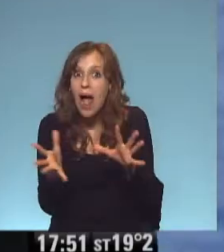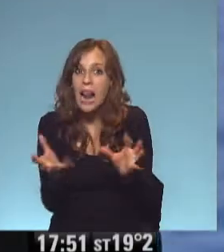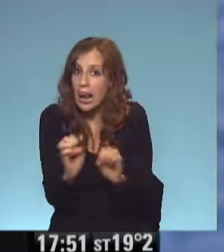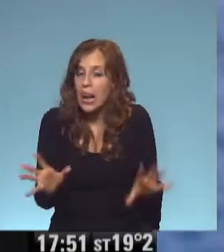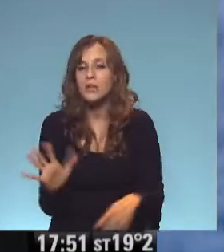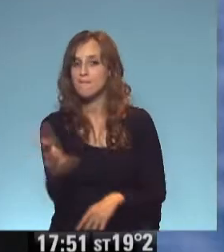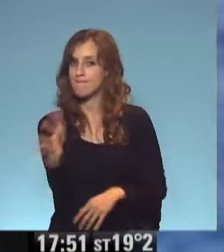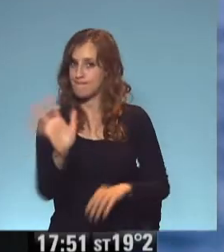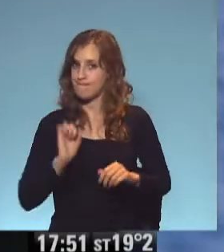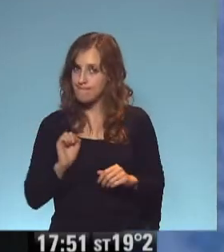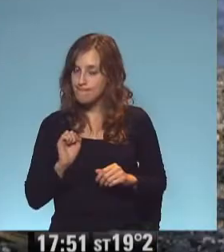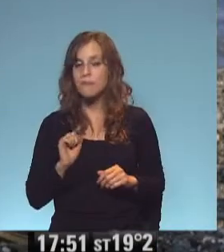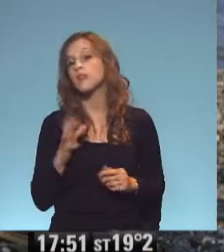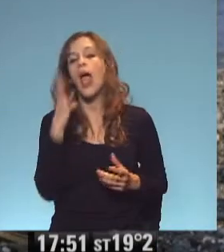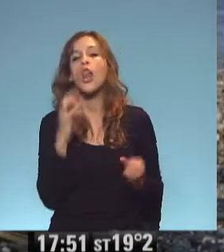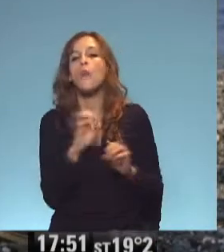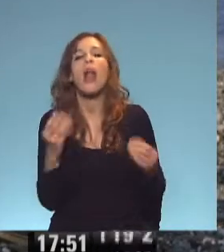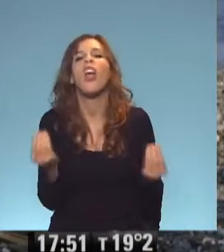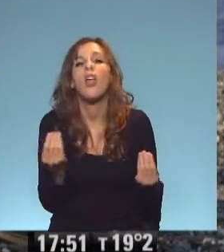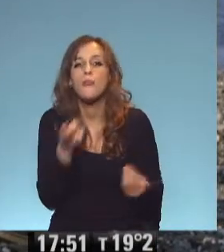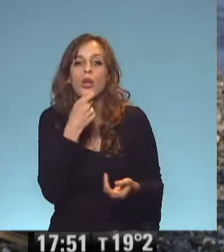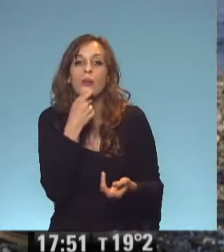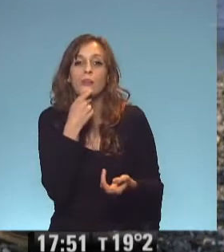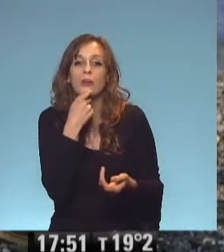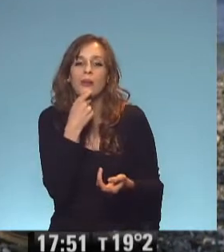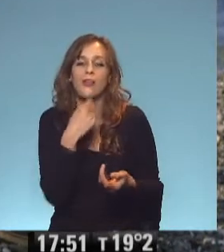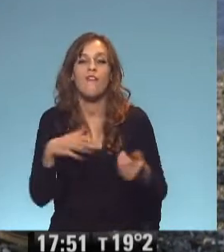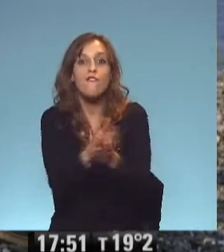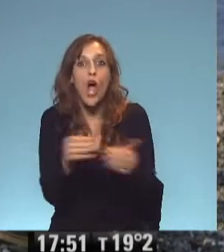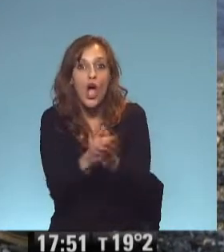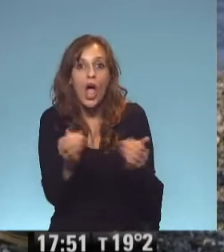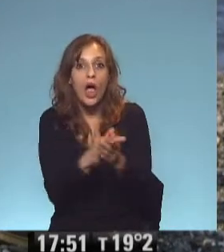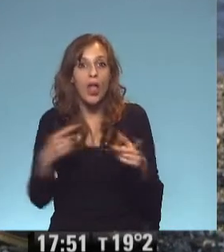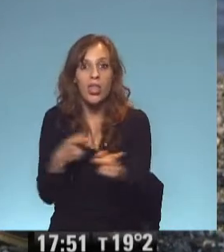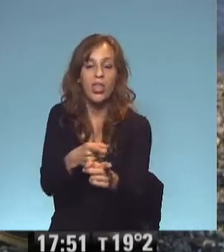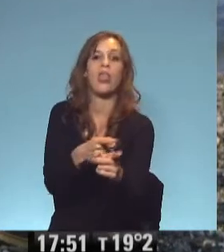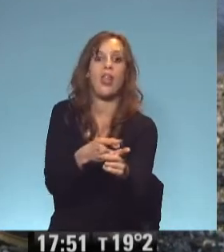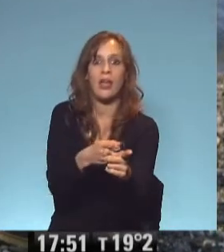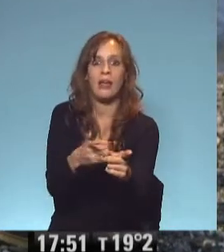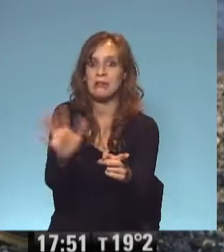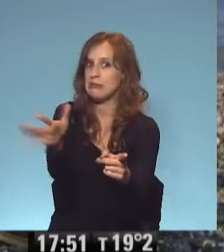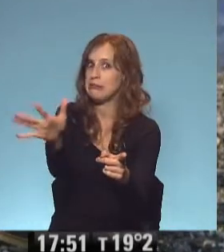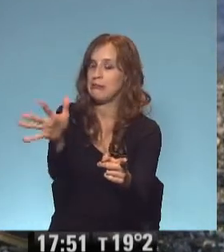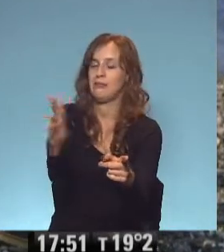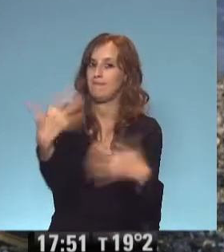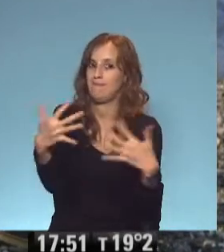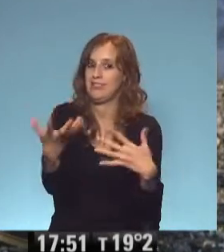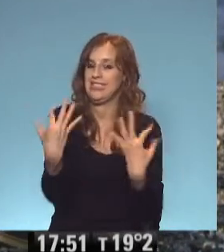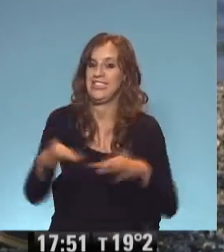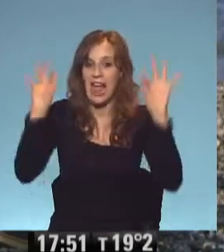¿Y qué puede ser que algo ande mal? Y una foca leopardo atrás tuyo. ¿Una foca leopardo? Sí. ¿Qué? Y haces así,